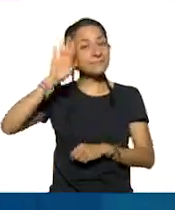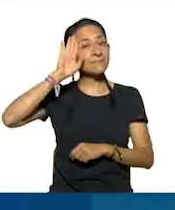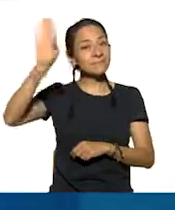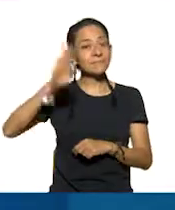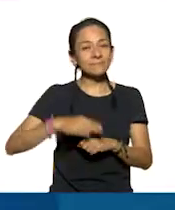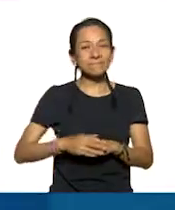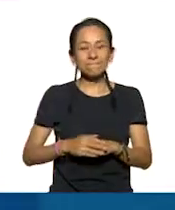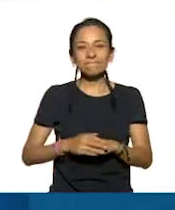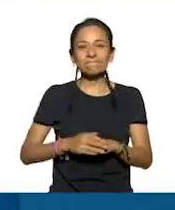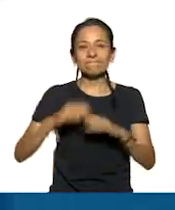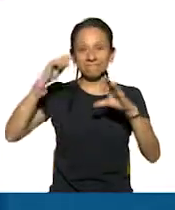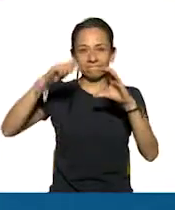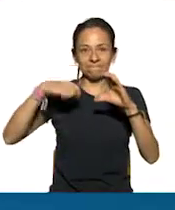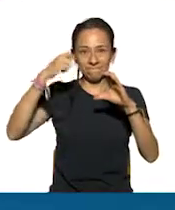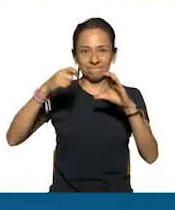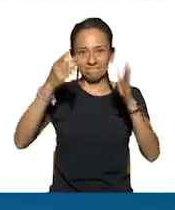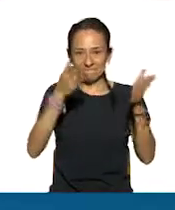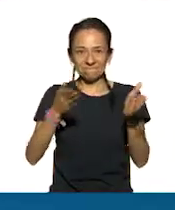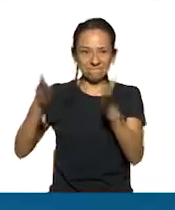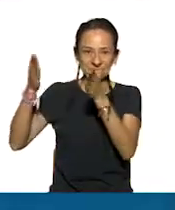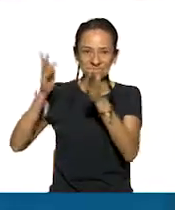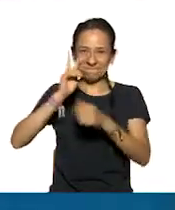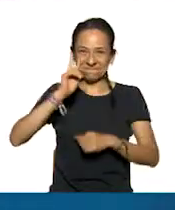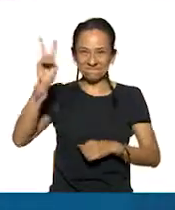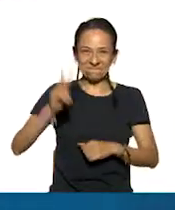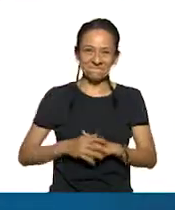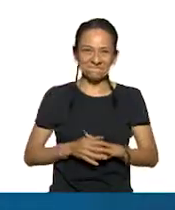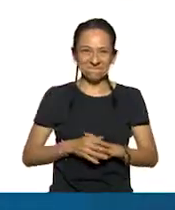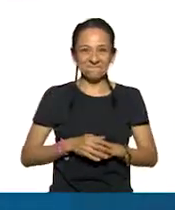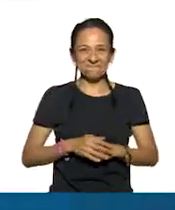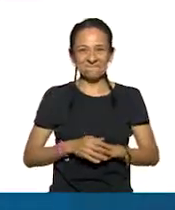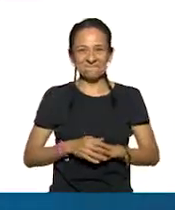¡Hola! Vamos a ver el siguiente video.